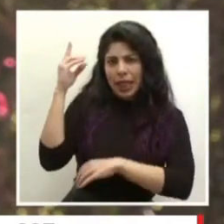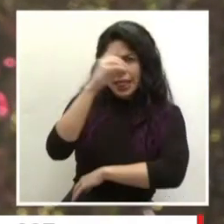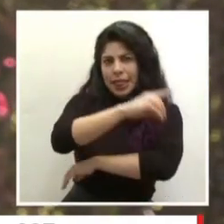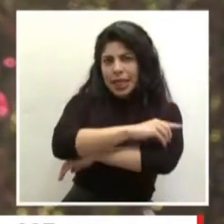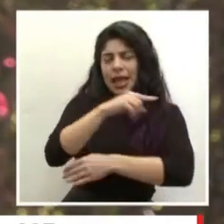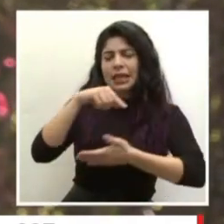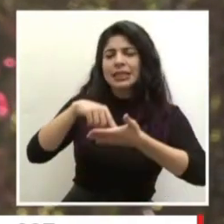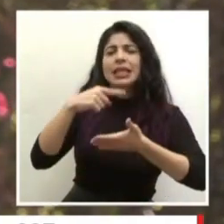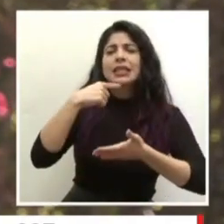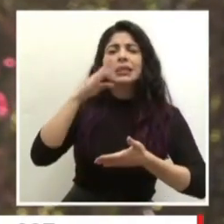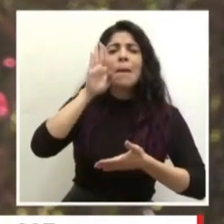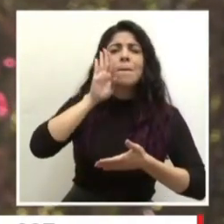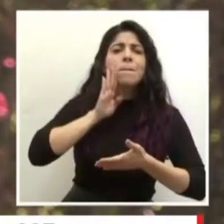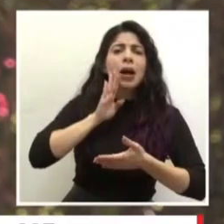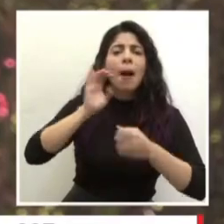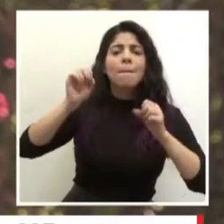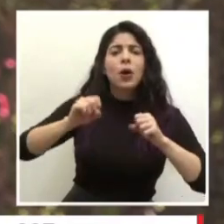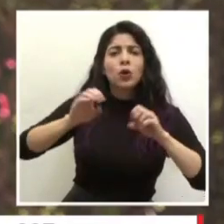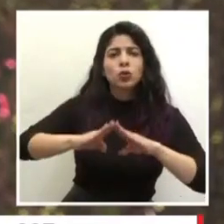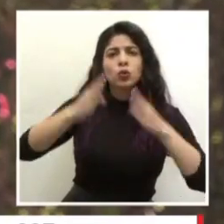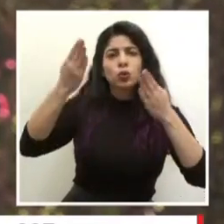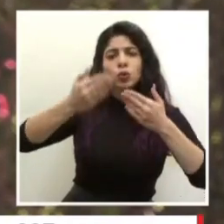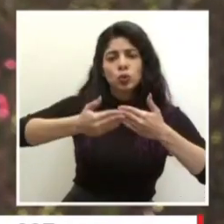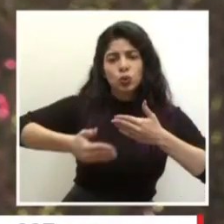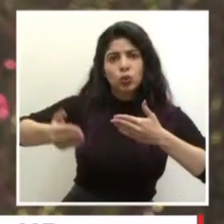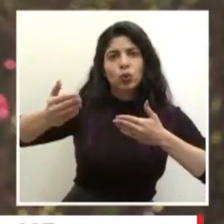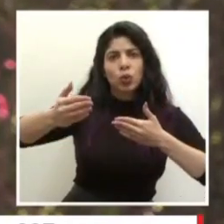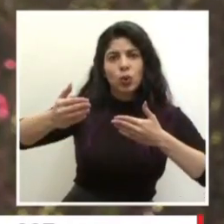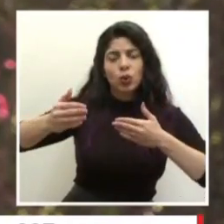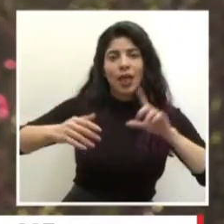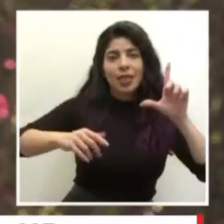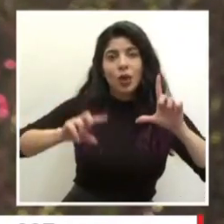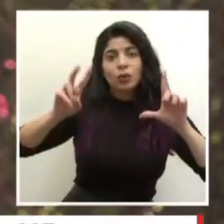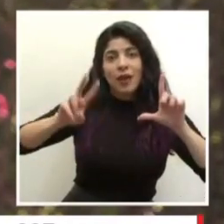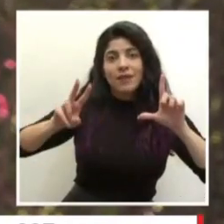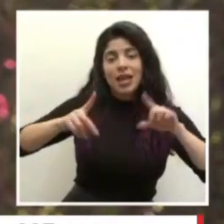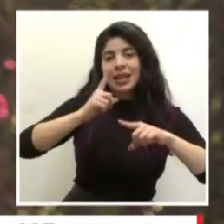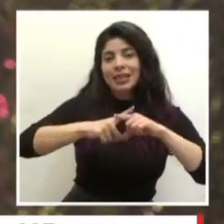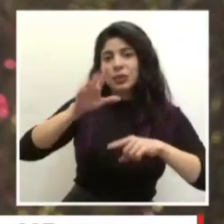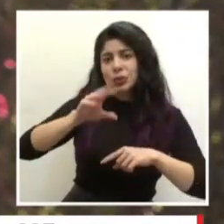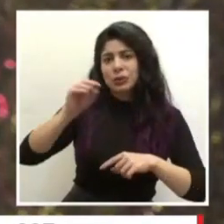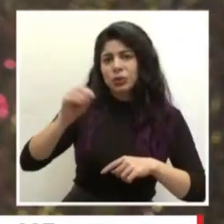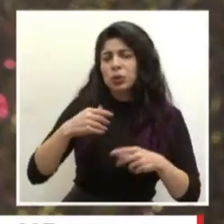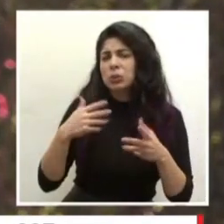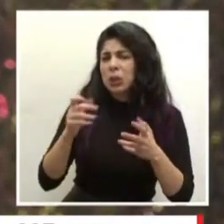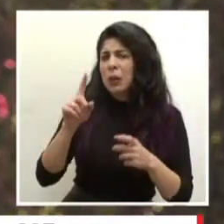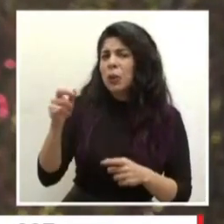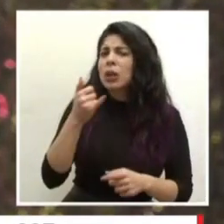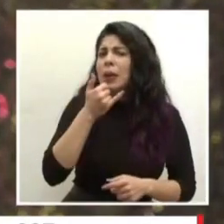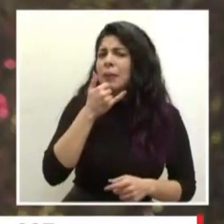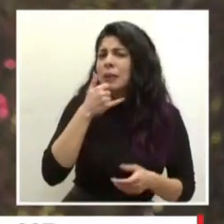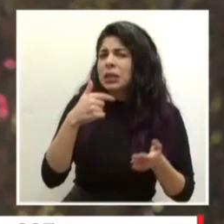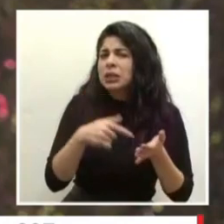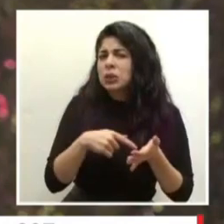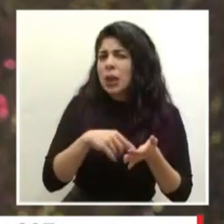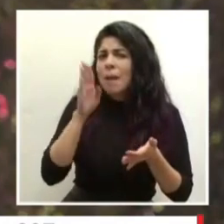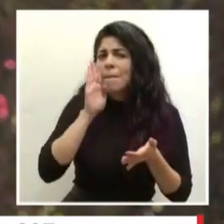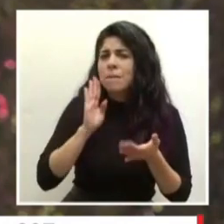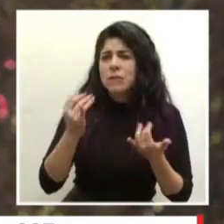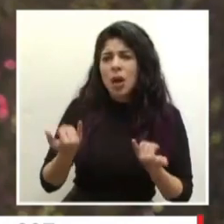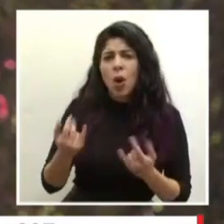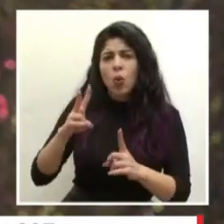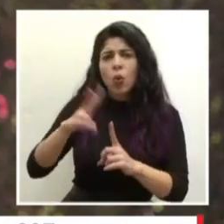se hablaba de los bares que podrían entrar en esta nueva fase entre semana a un 50%. Le quería preguntar qué pasó con esa medida que no se está